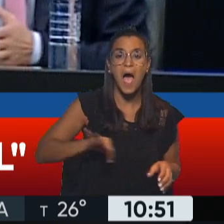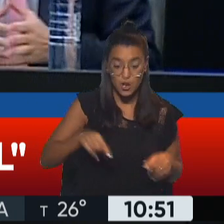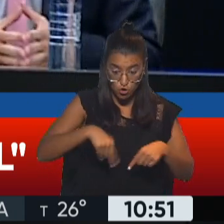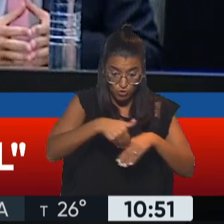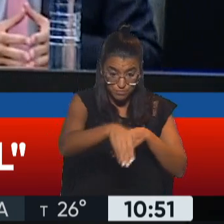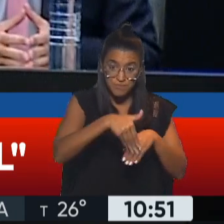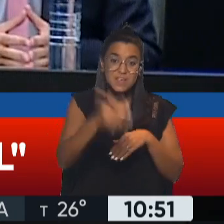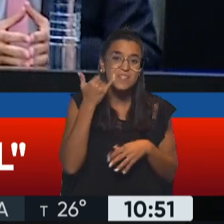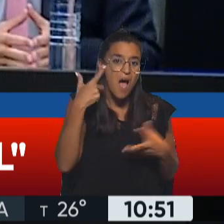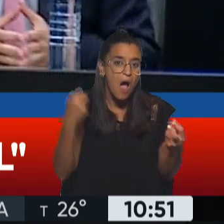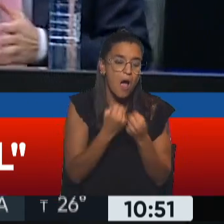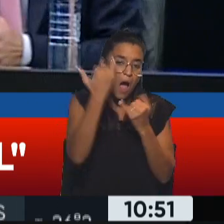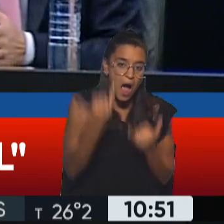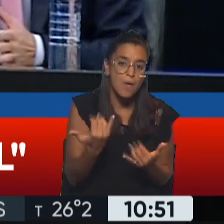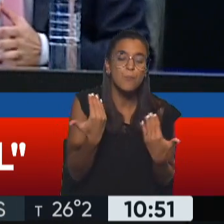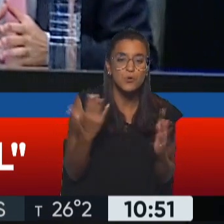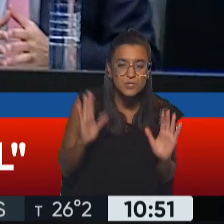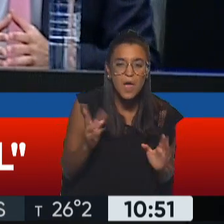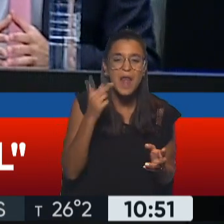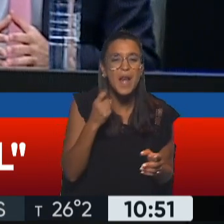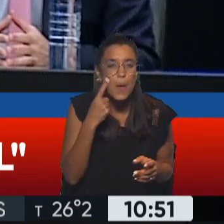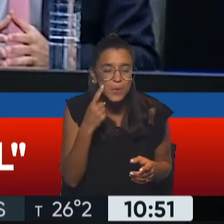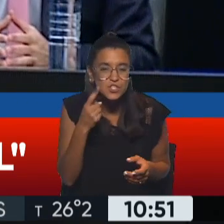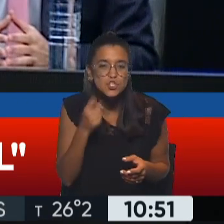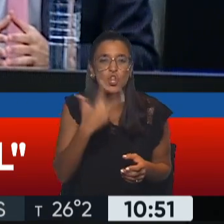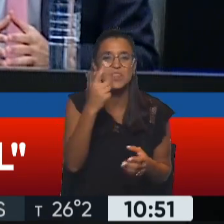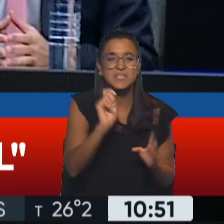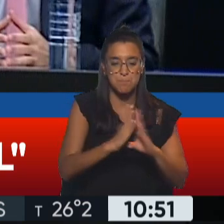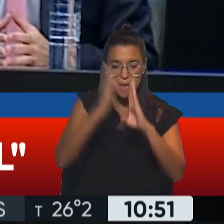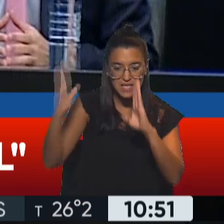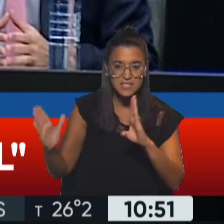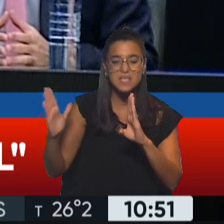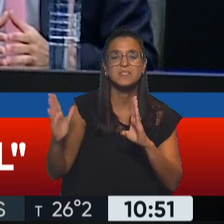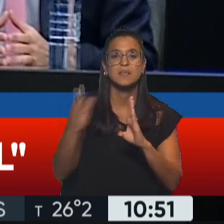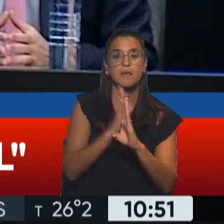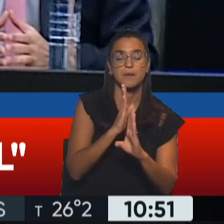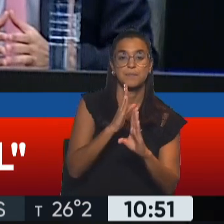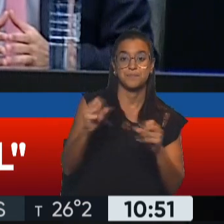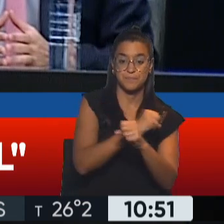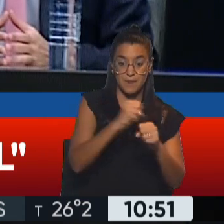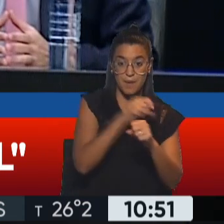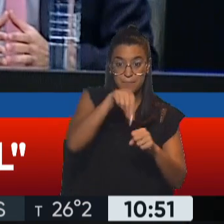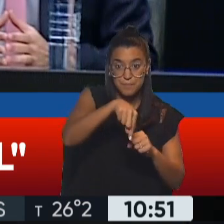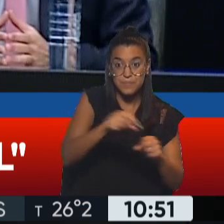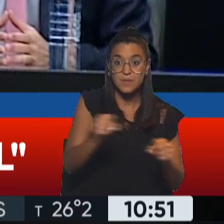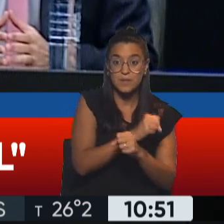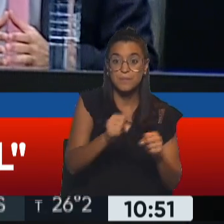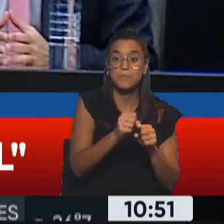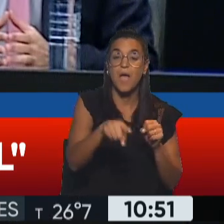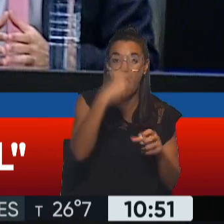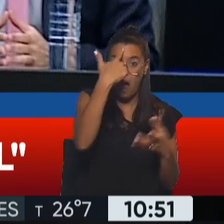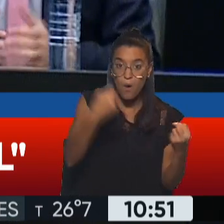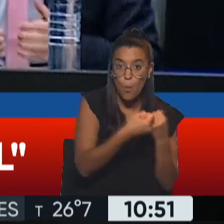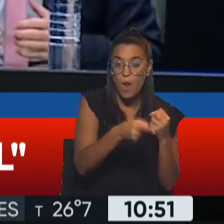curso ya se llegó a un acuerdo con la posibilidad de revisión a los 3 meses sobre el momento de la sanción, a partir del momento de la sanción de ese